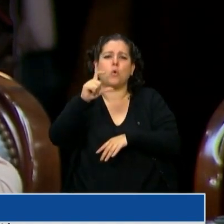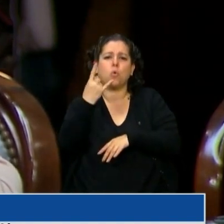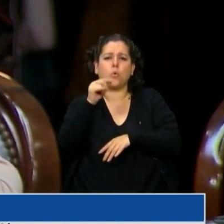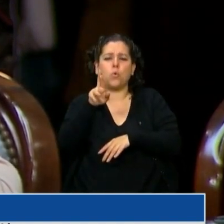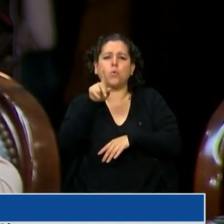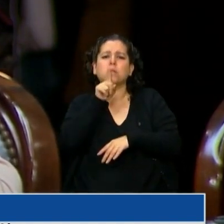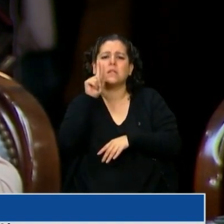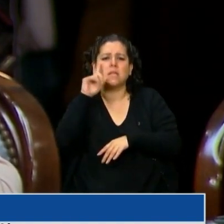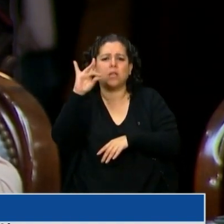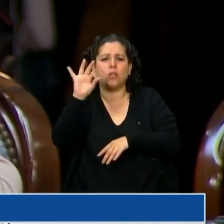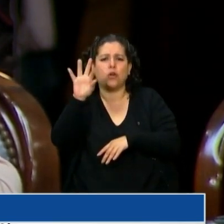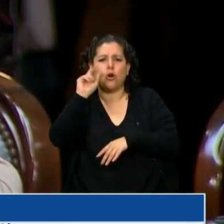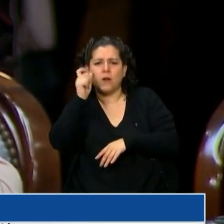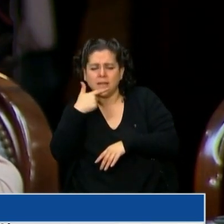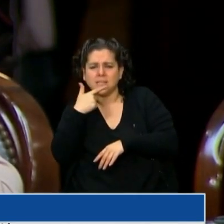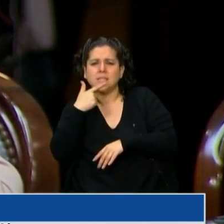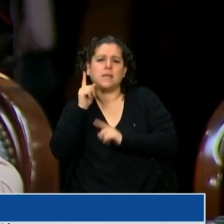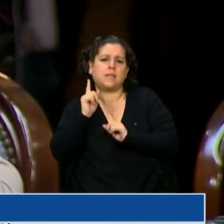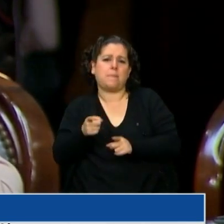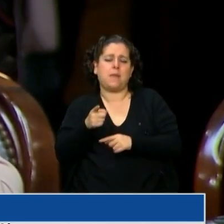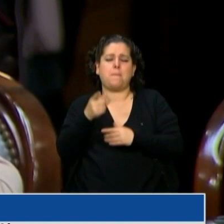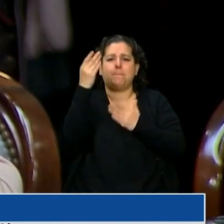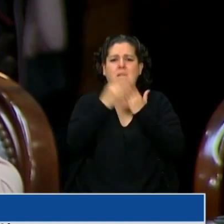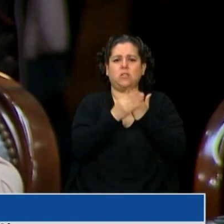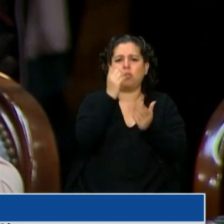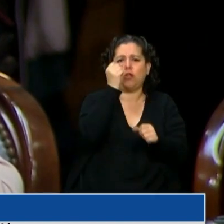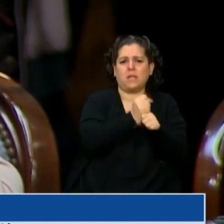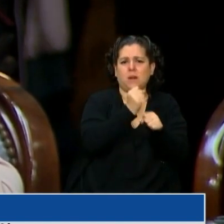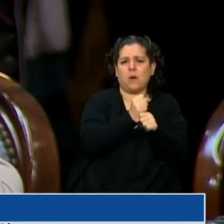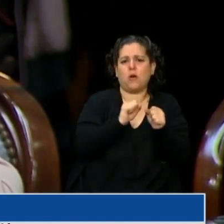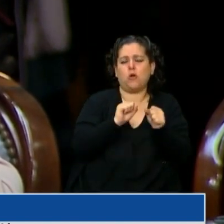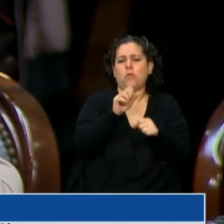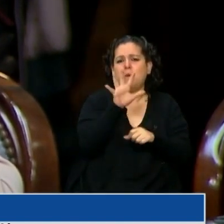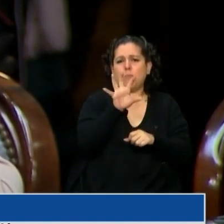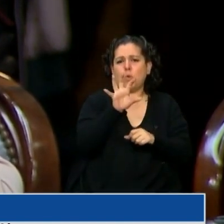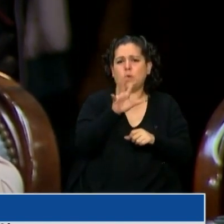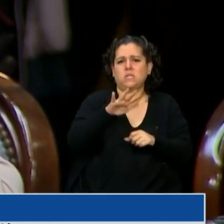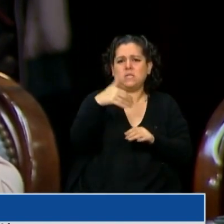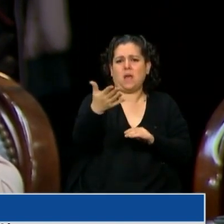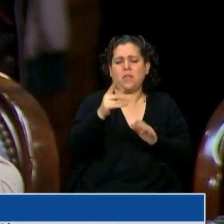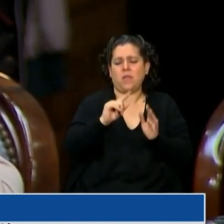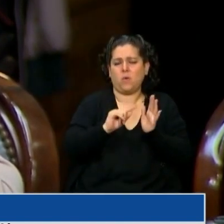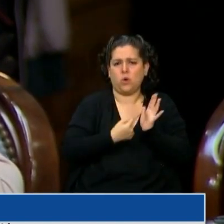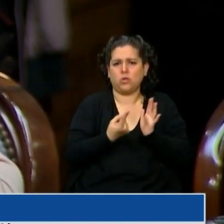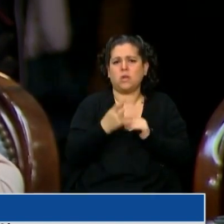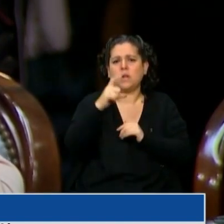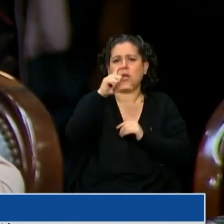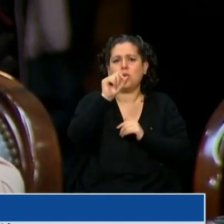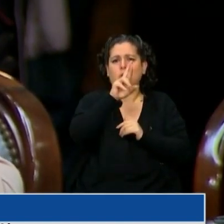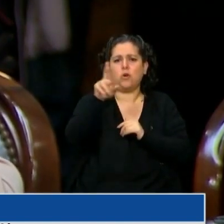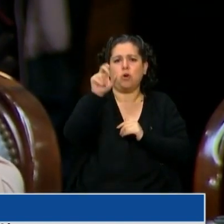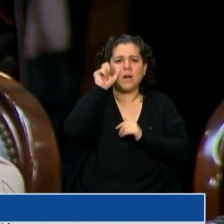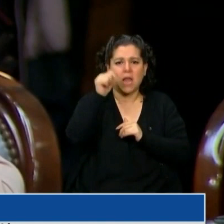curtidores, que el ministro de Trabajo de la provincia de Buenos Aires, Walter Correa, me